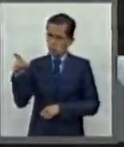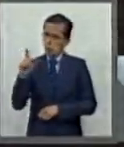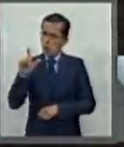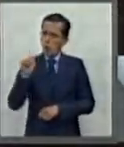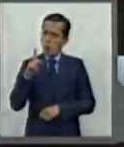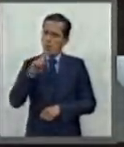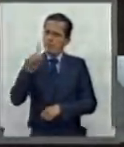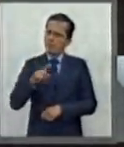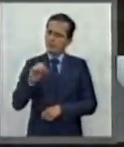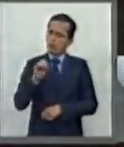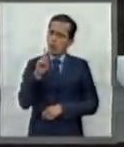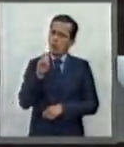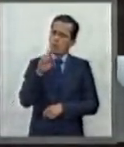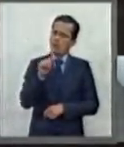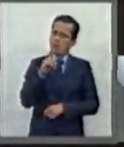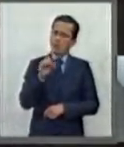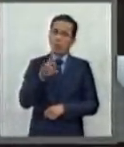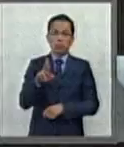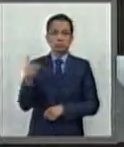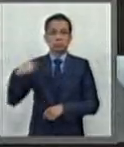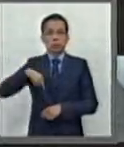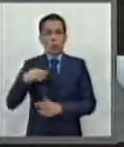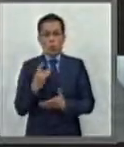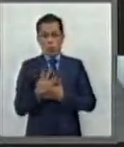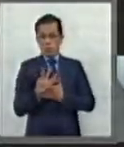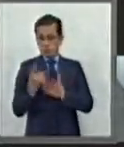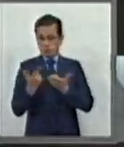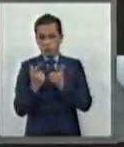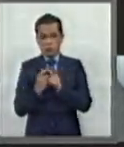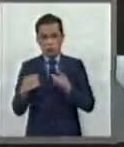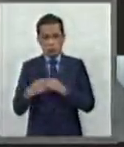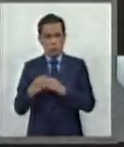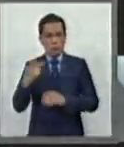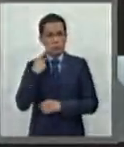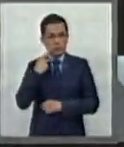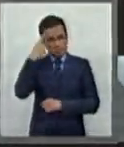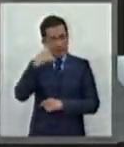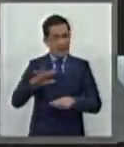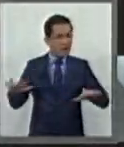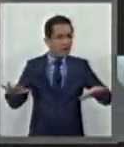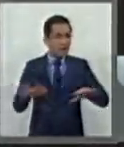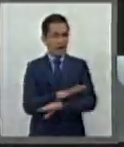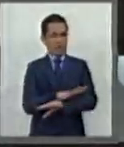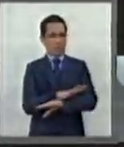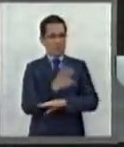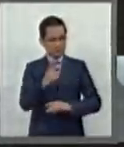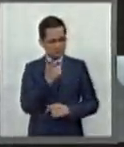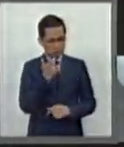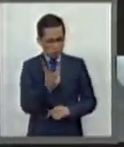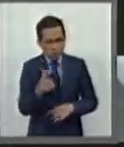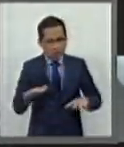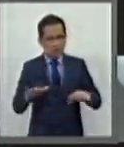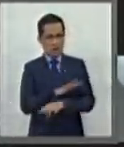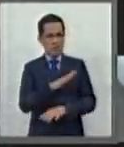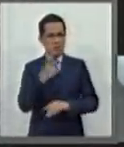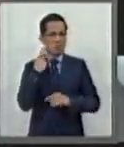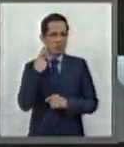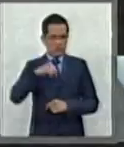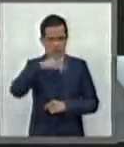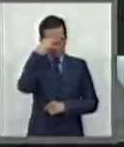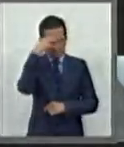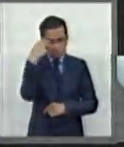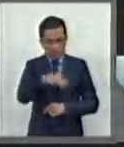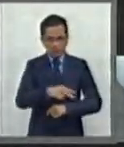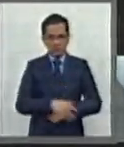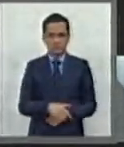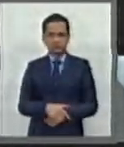la opción para cambiar la política social, económica de este país.